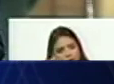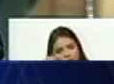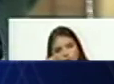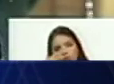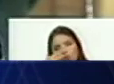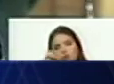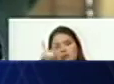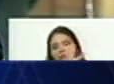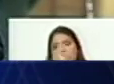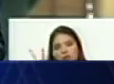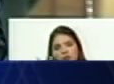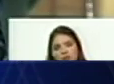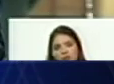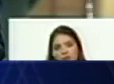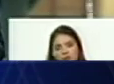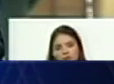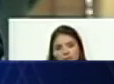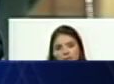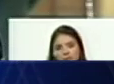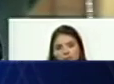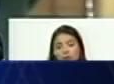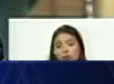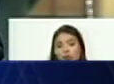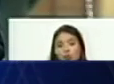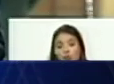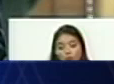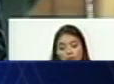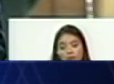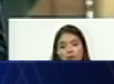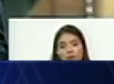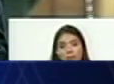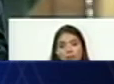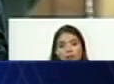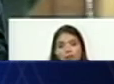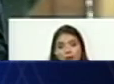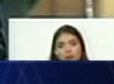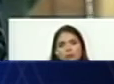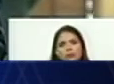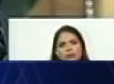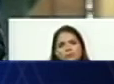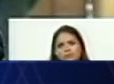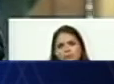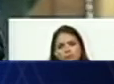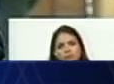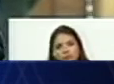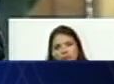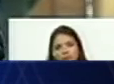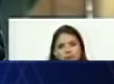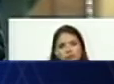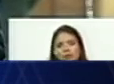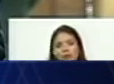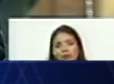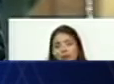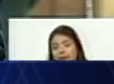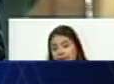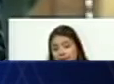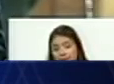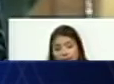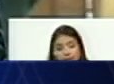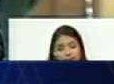de Venezuela. Nuestra independencia ha sido el resultado del sacrificio de